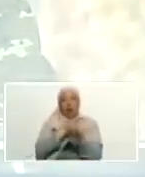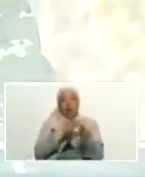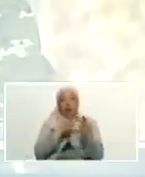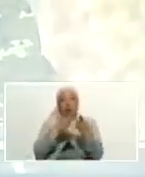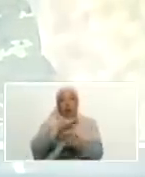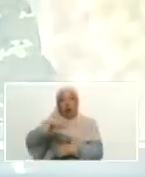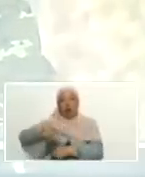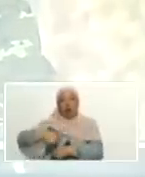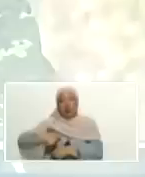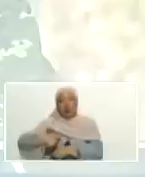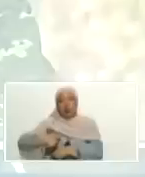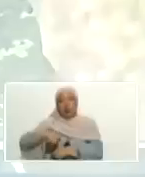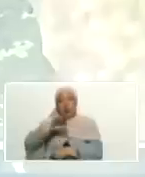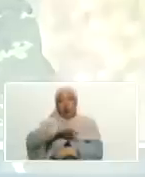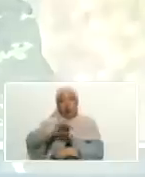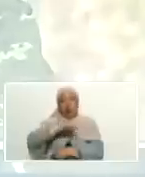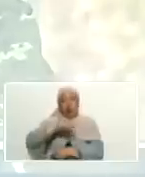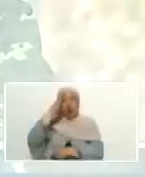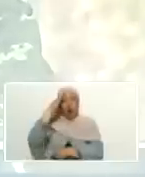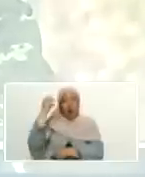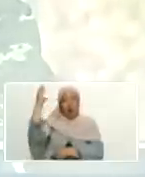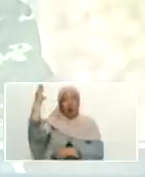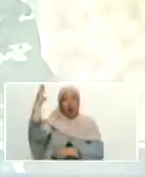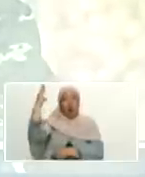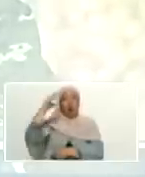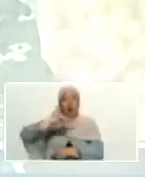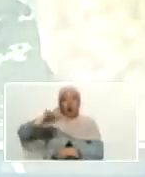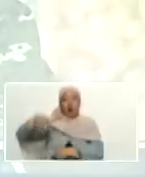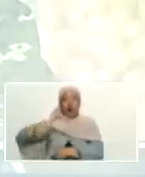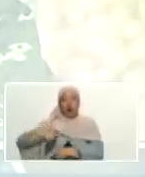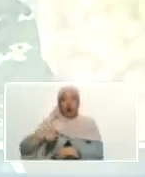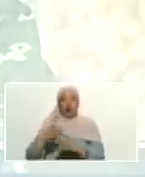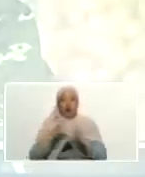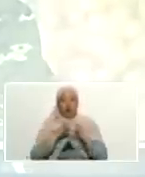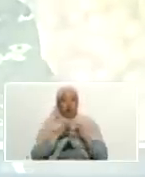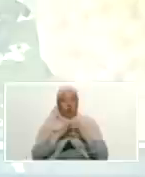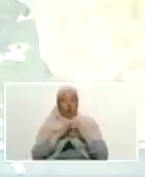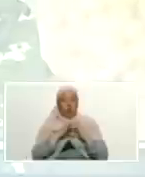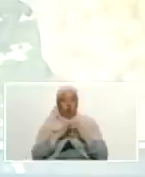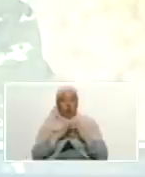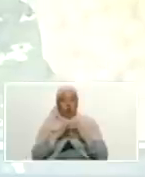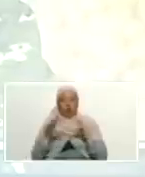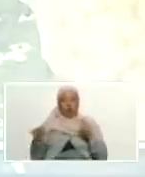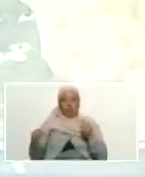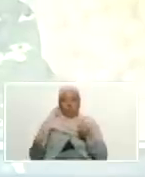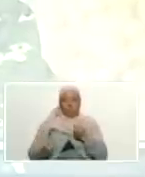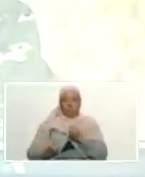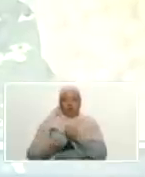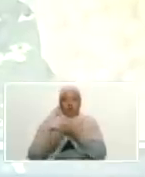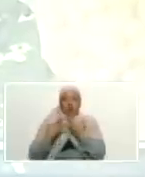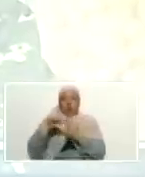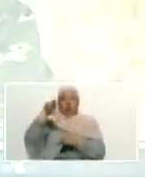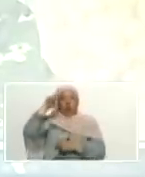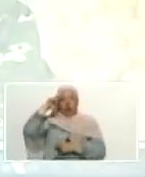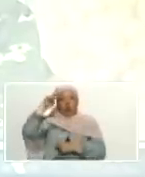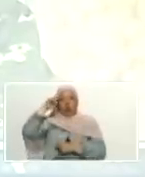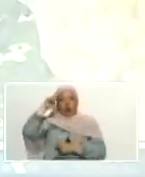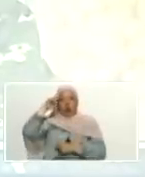nuestro Señor Dios esté aquí en nuestro corazón, en nuestra alma, en nuestra mente.